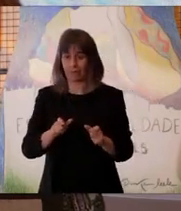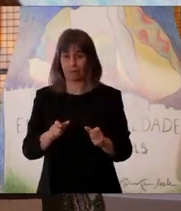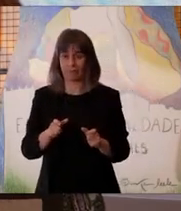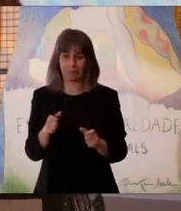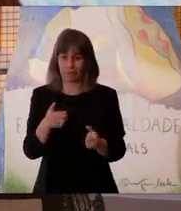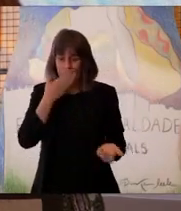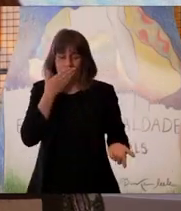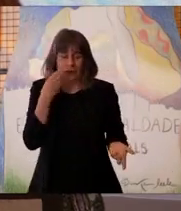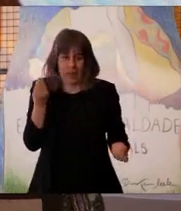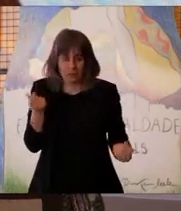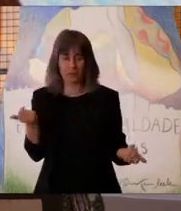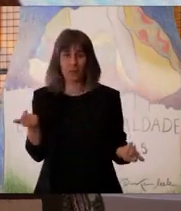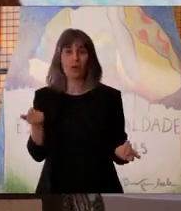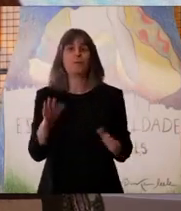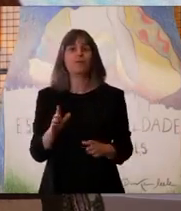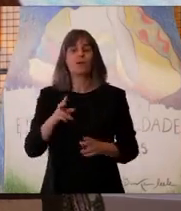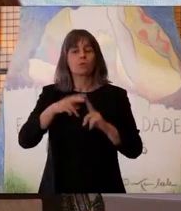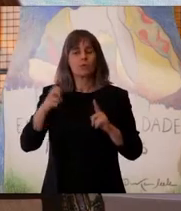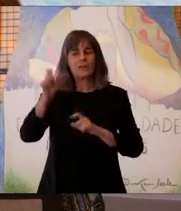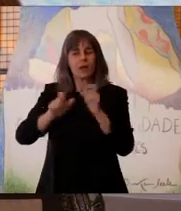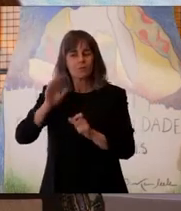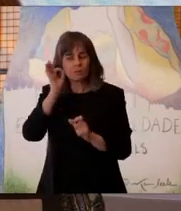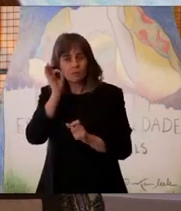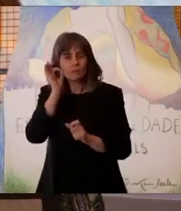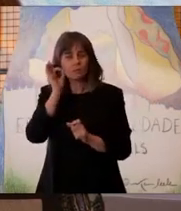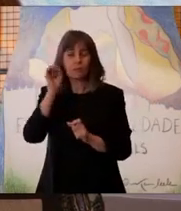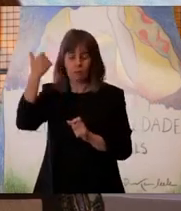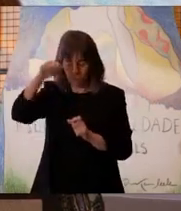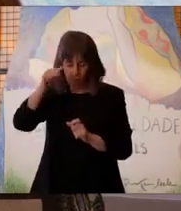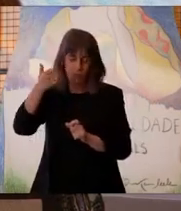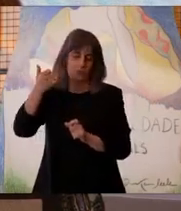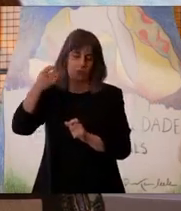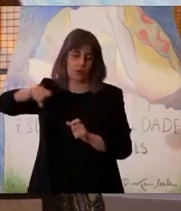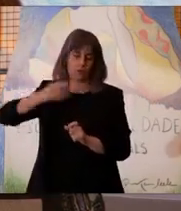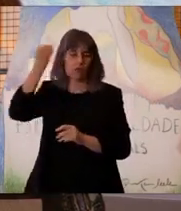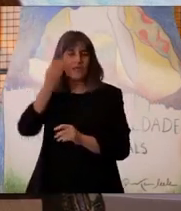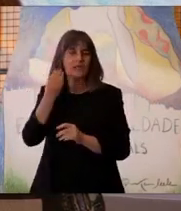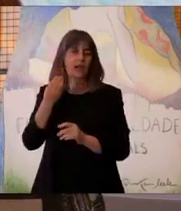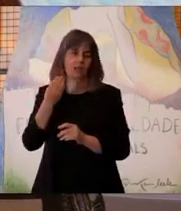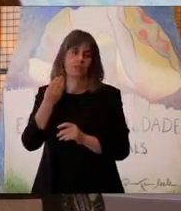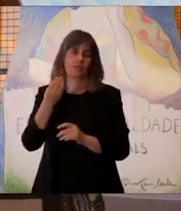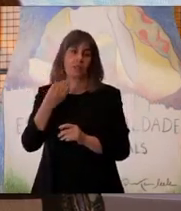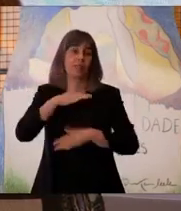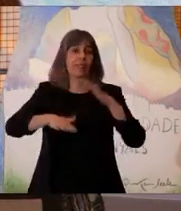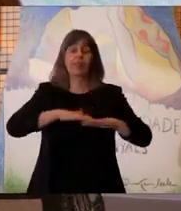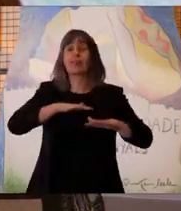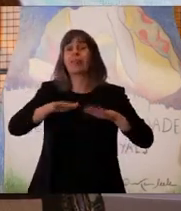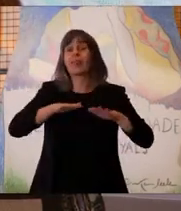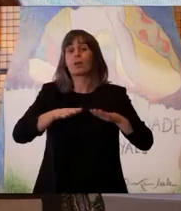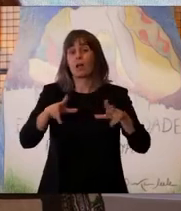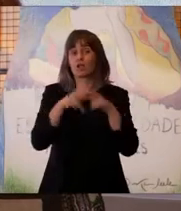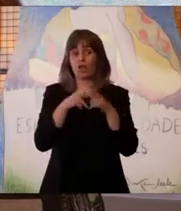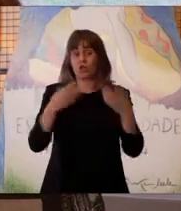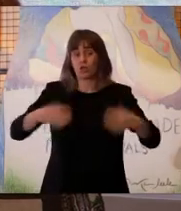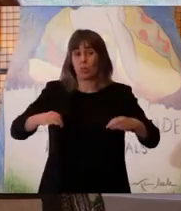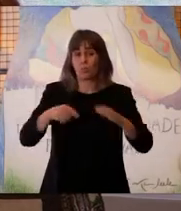pero desde el punto de vista de quien piensa y está pensando en las dinámicas sociales profundas o en las corrientes sociales que bueno que generan pensamiento